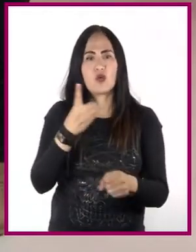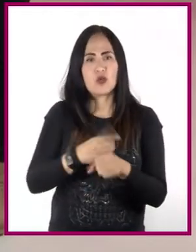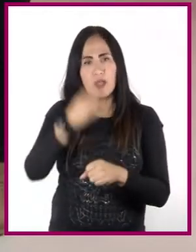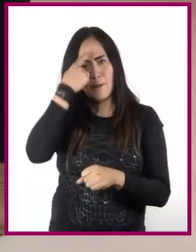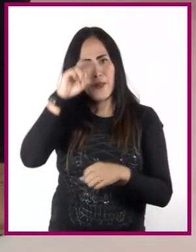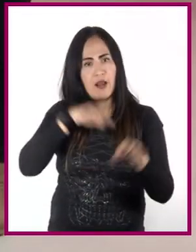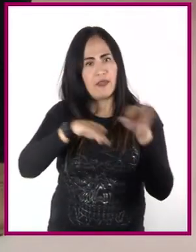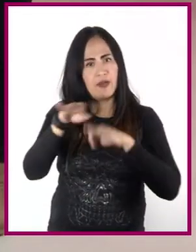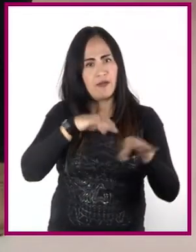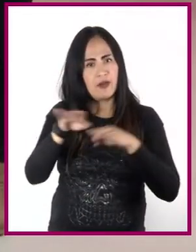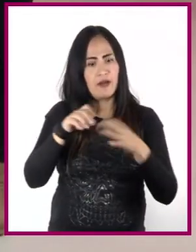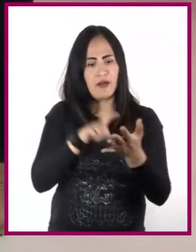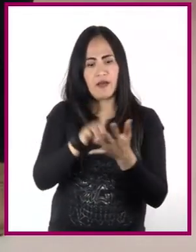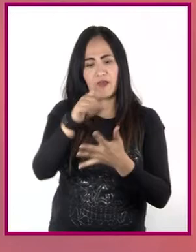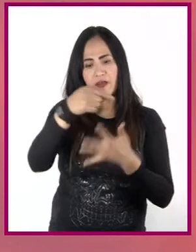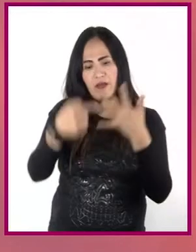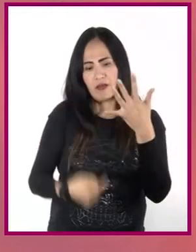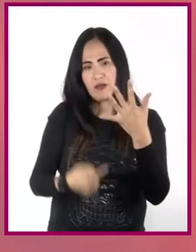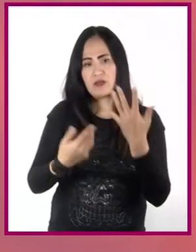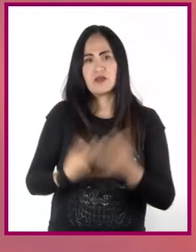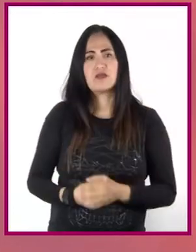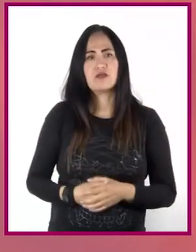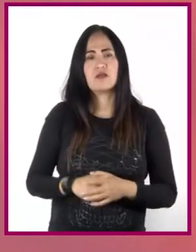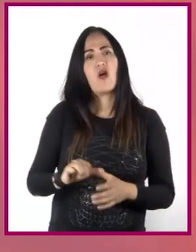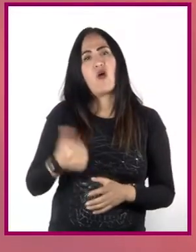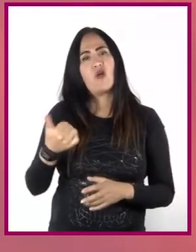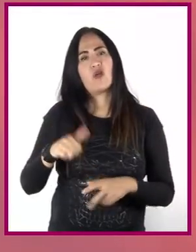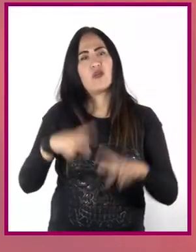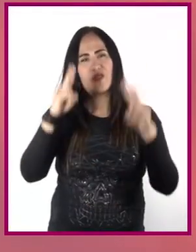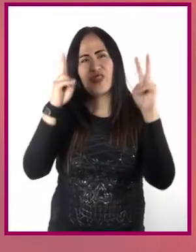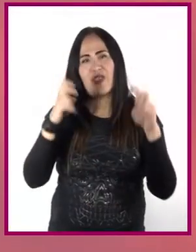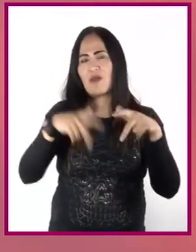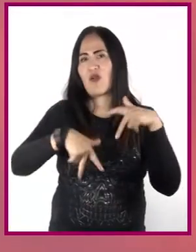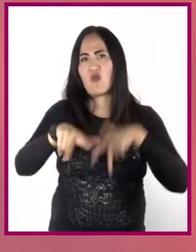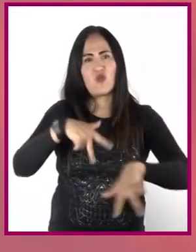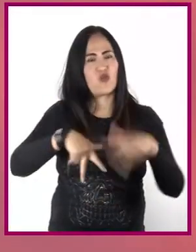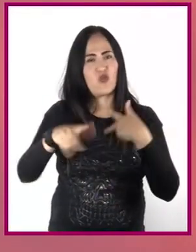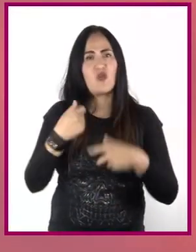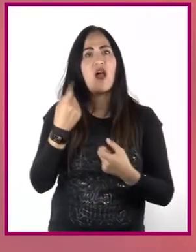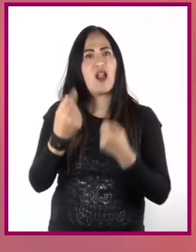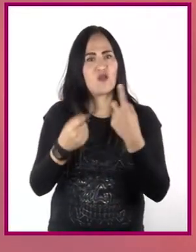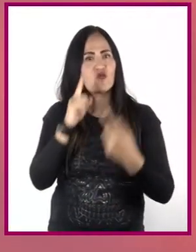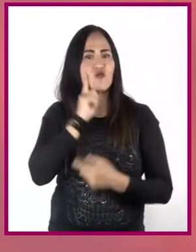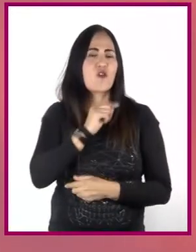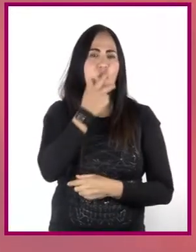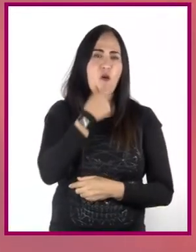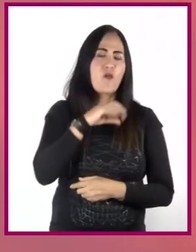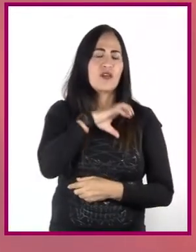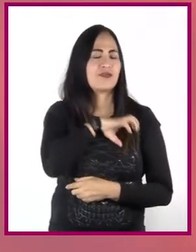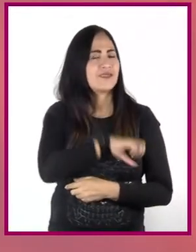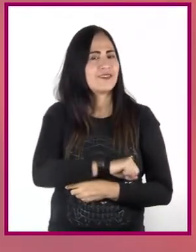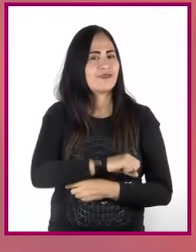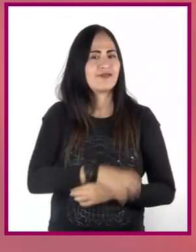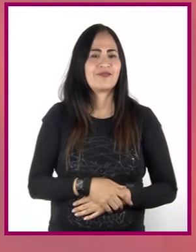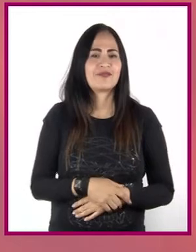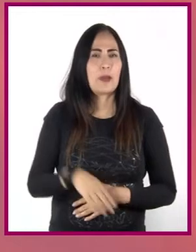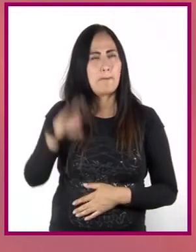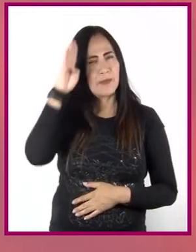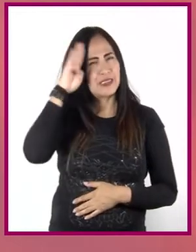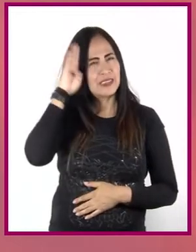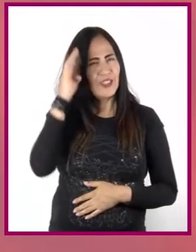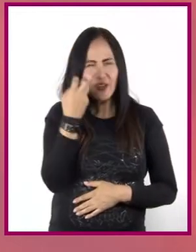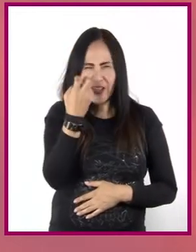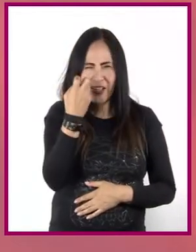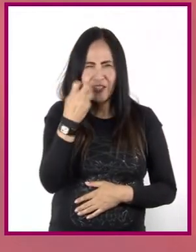laborales, derechos. Fútbol, un tema que a muchos y a muchas nos apasiona. ¿Pensaron que algo